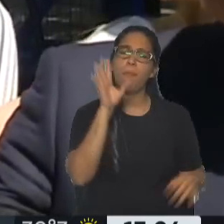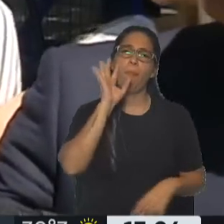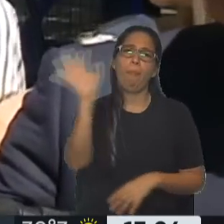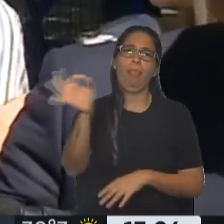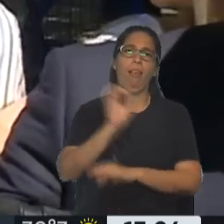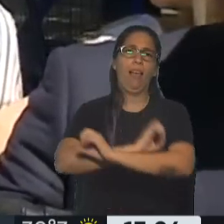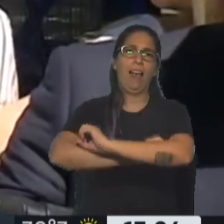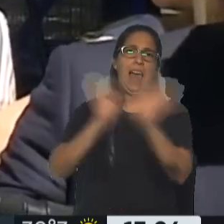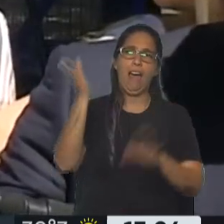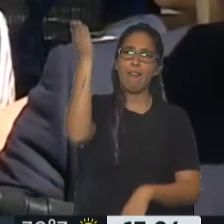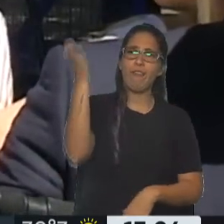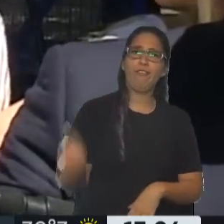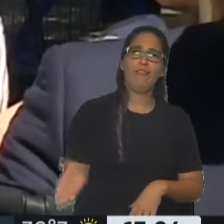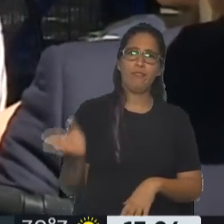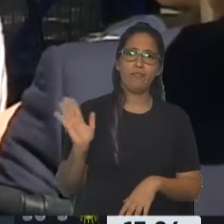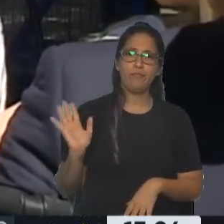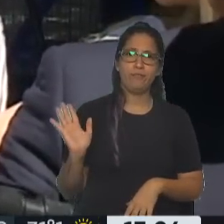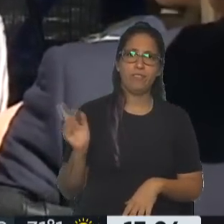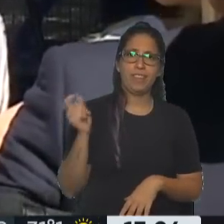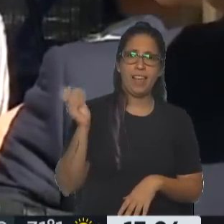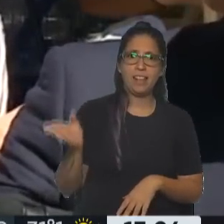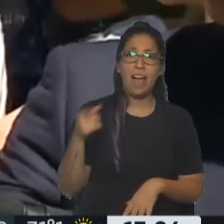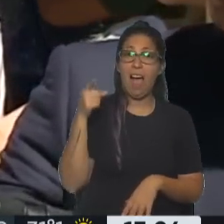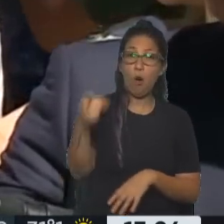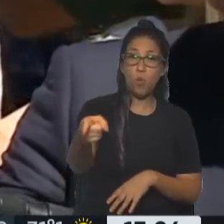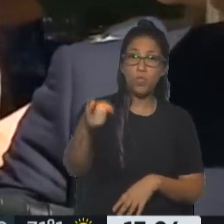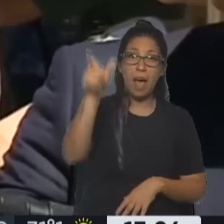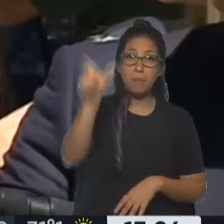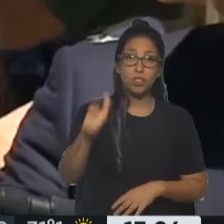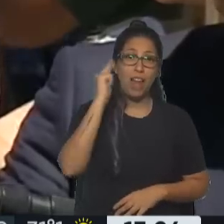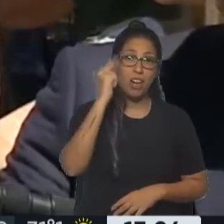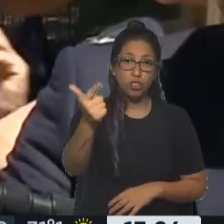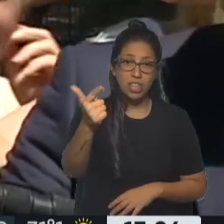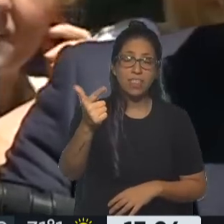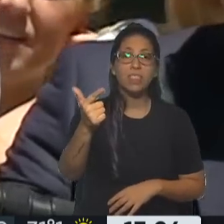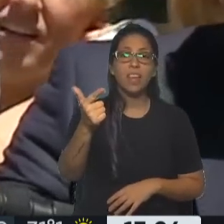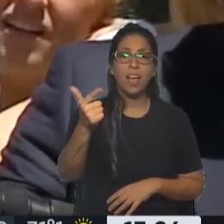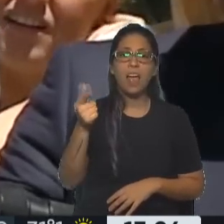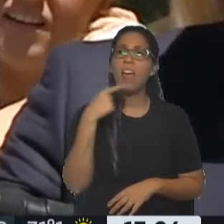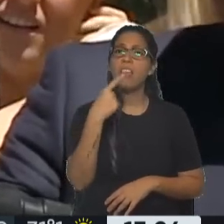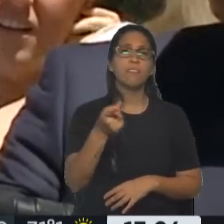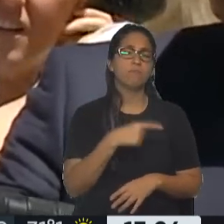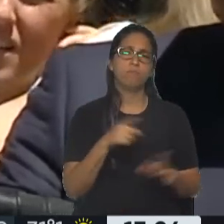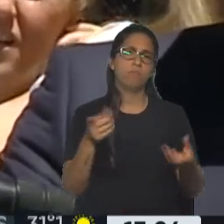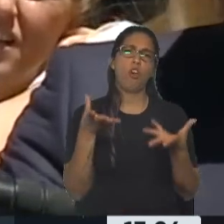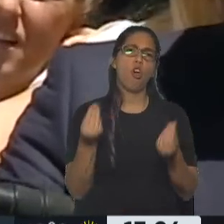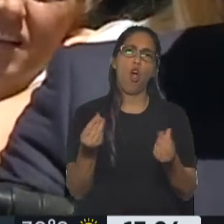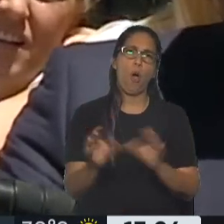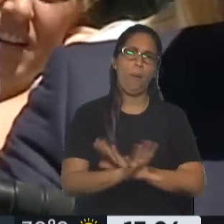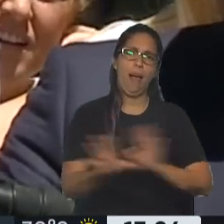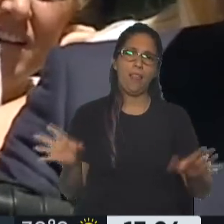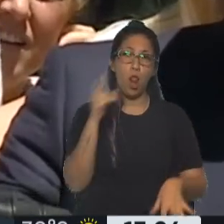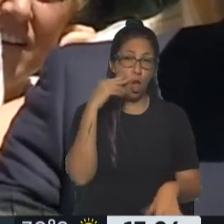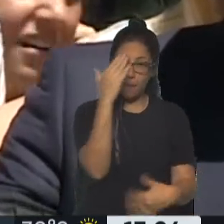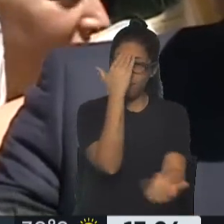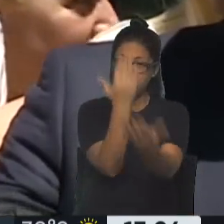perfección lo que significa, primero, acusar a un inocente. Lo calificó Ventura como un acto de cobardía, los miró a la